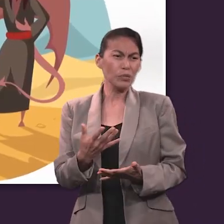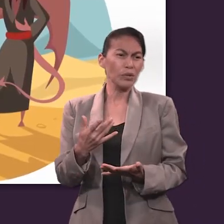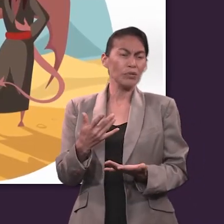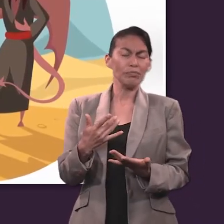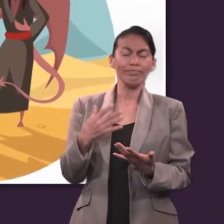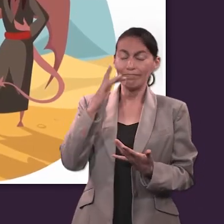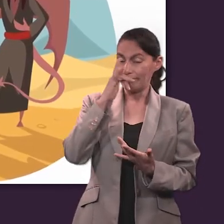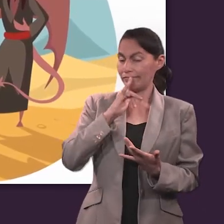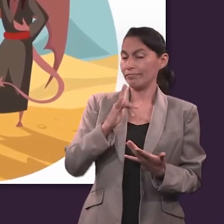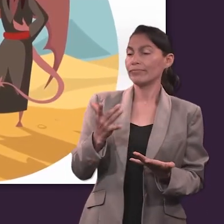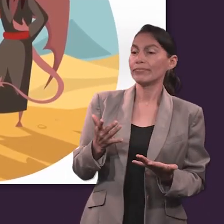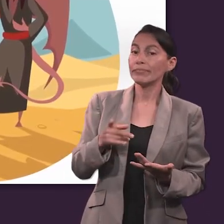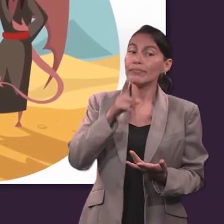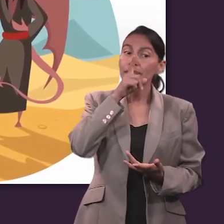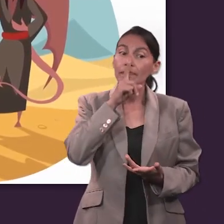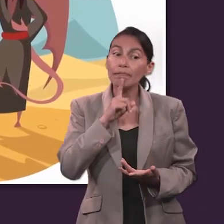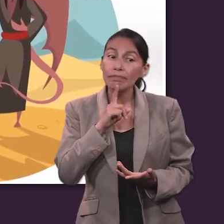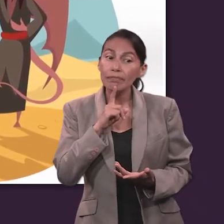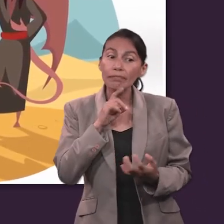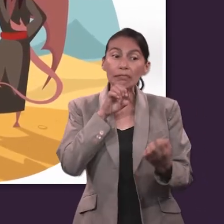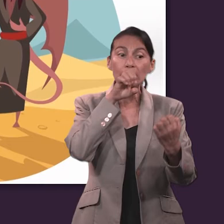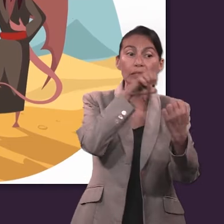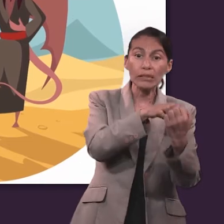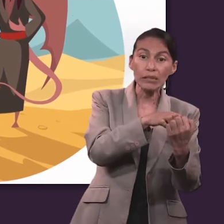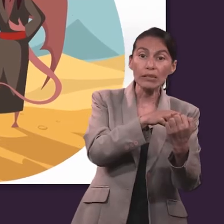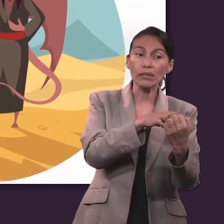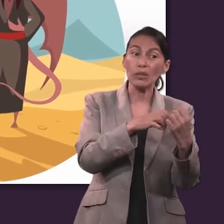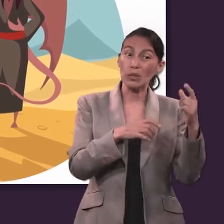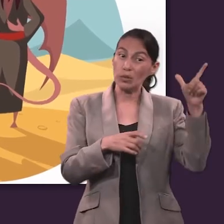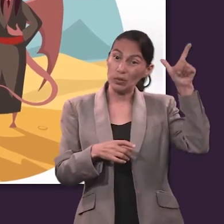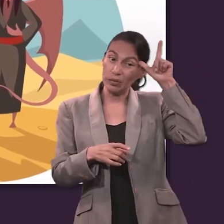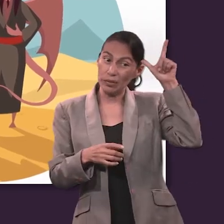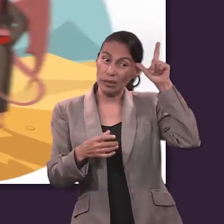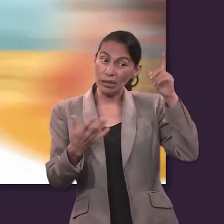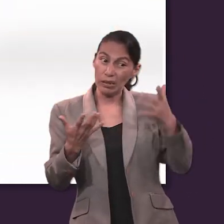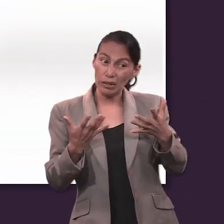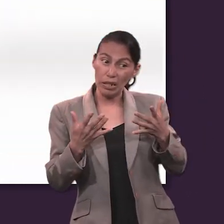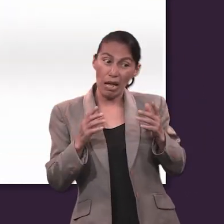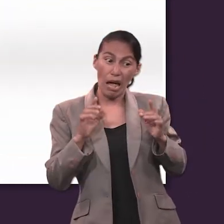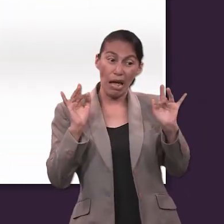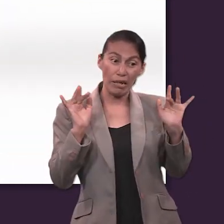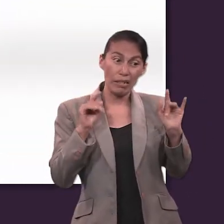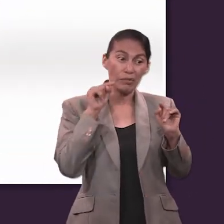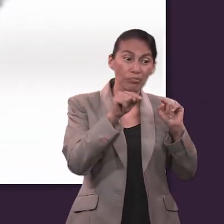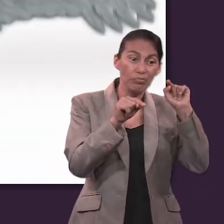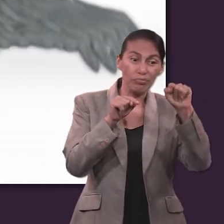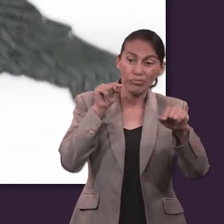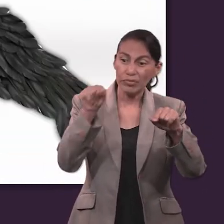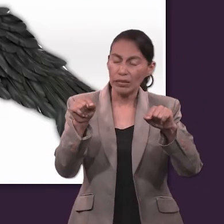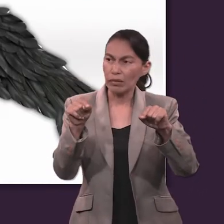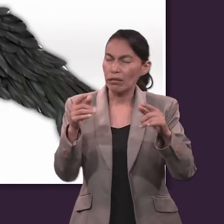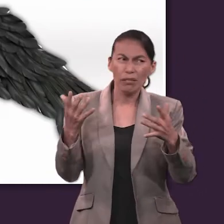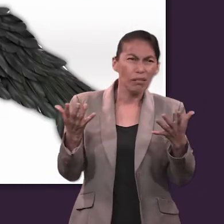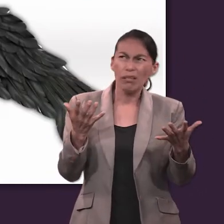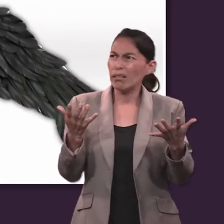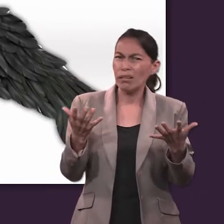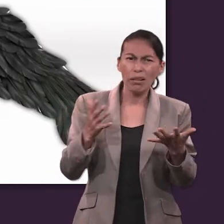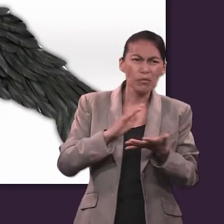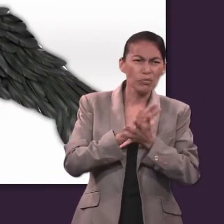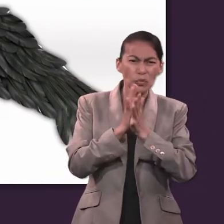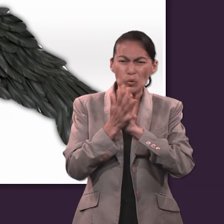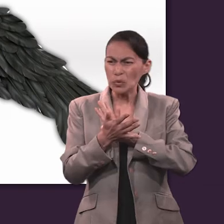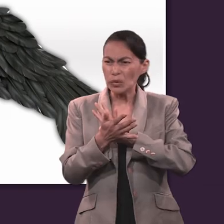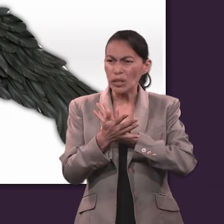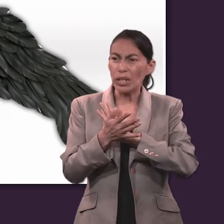egocentrismo, el encanto, las mentiras, el engaño y el egoísmo de Lucifer disociaron a los ángeles y destruyeron la